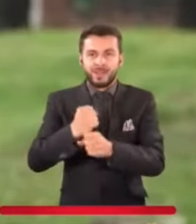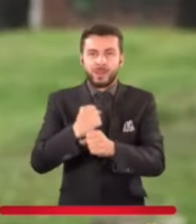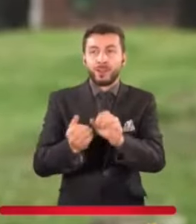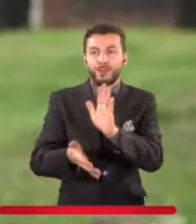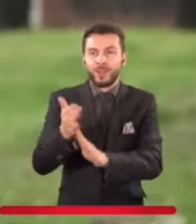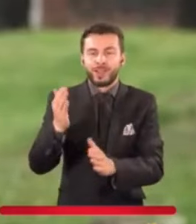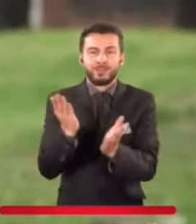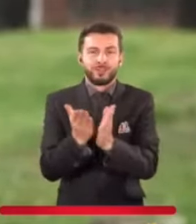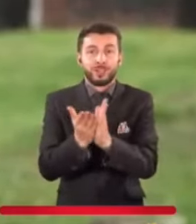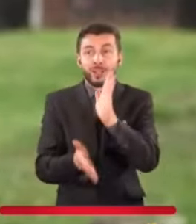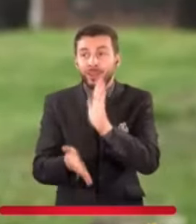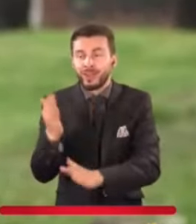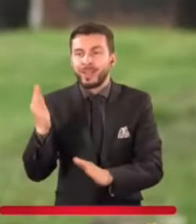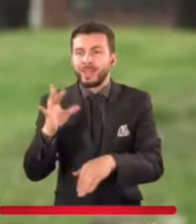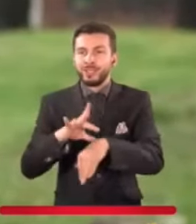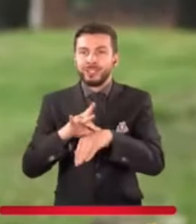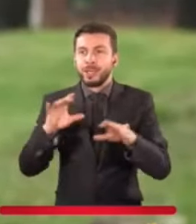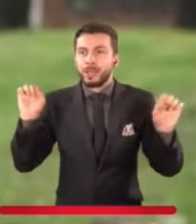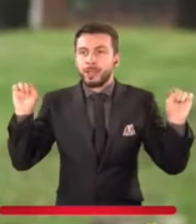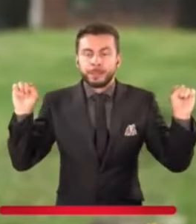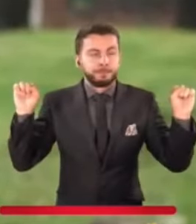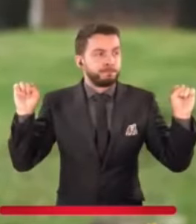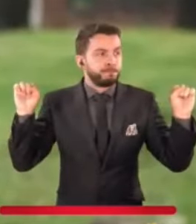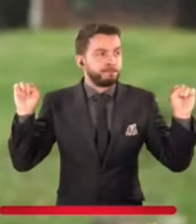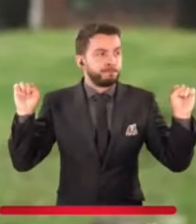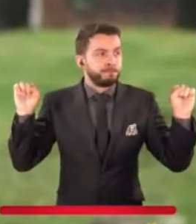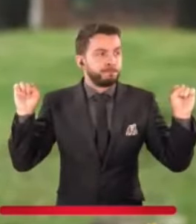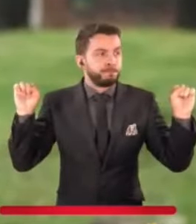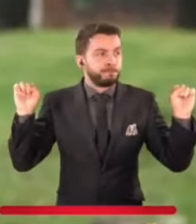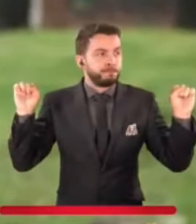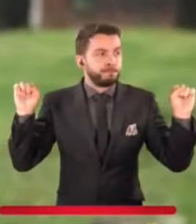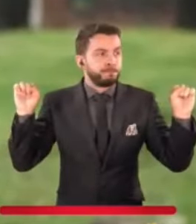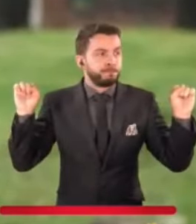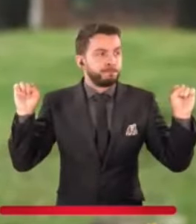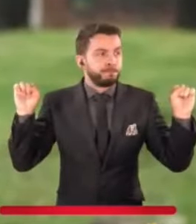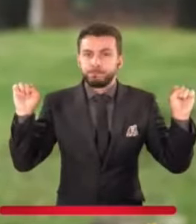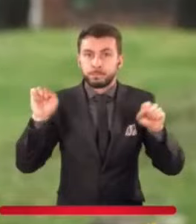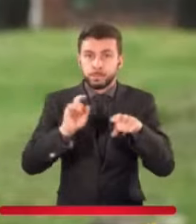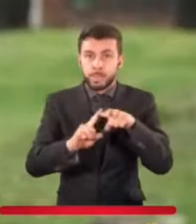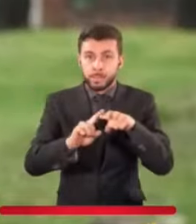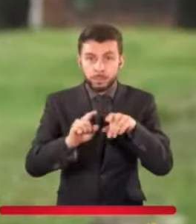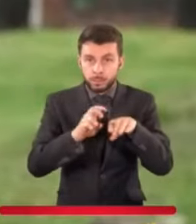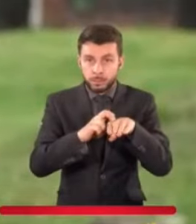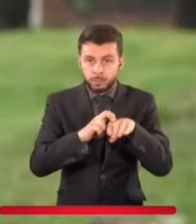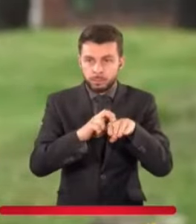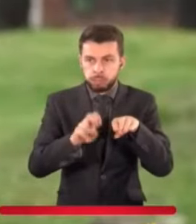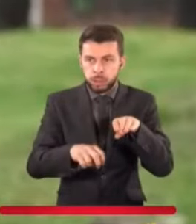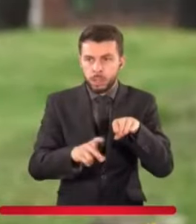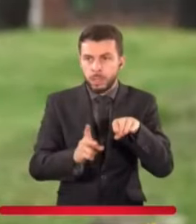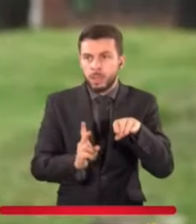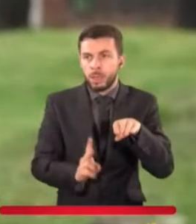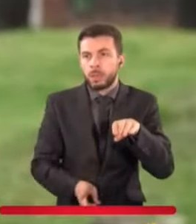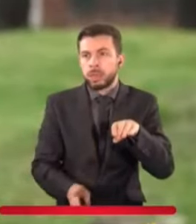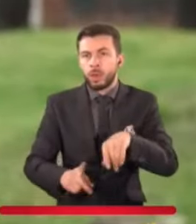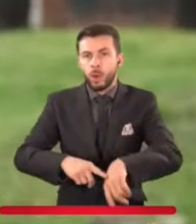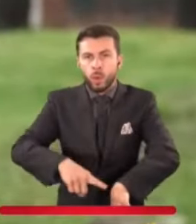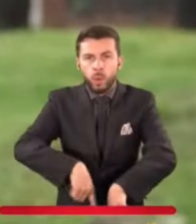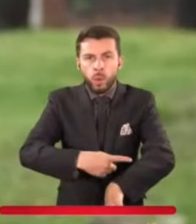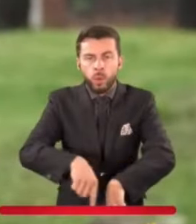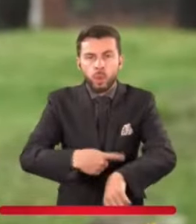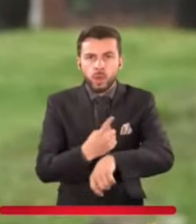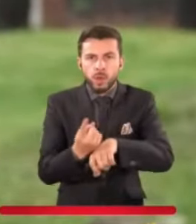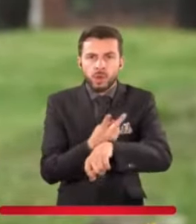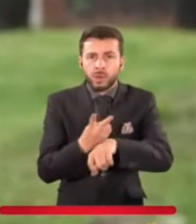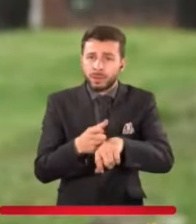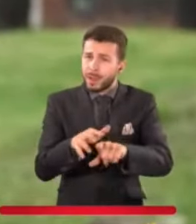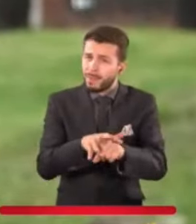a la educación y quedan bloqueadas en un bus. Y quedan bloqueadas y les toca bajarse, les toca caminar horas. Eso afecta también